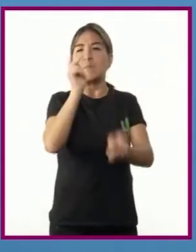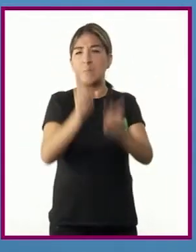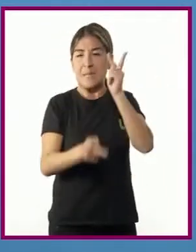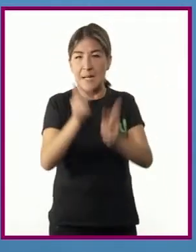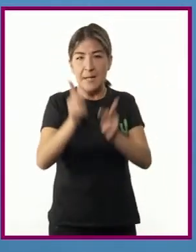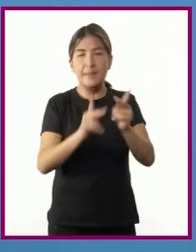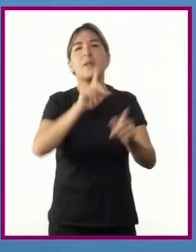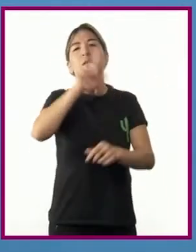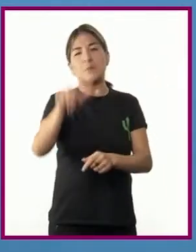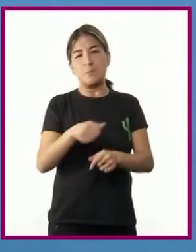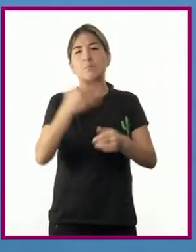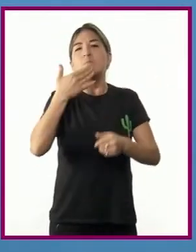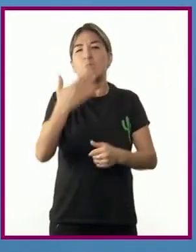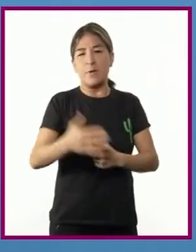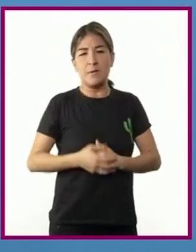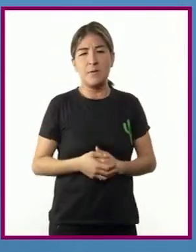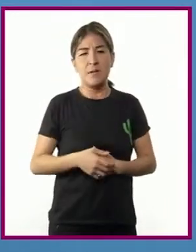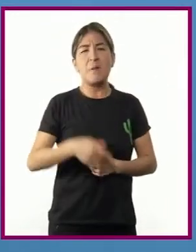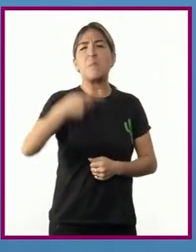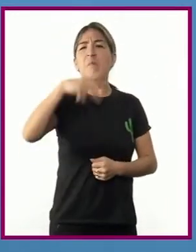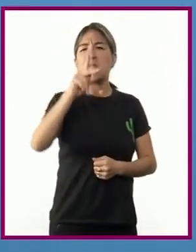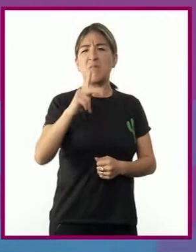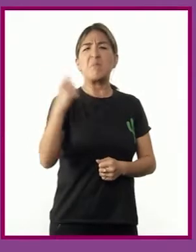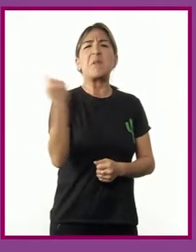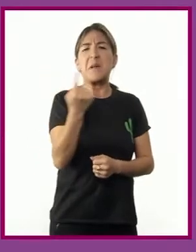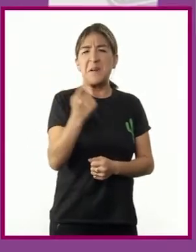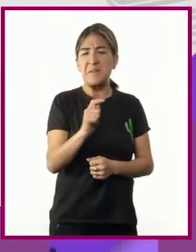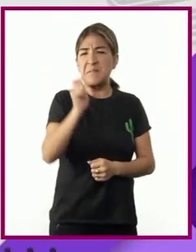Pero entonces, ¿qué es la cultura de paz?